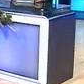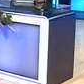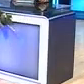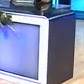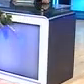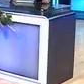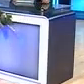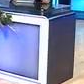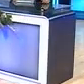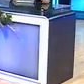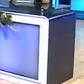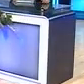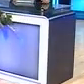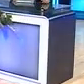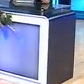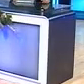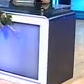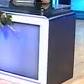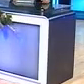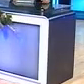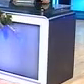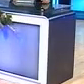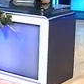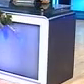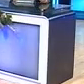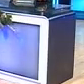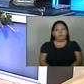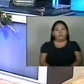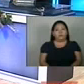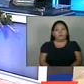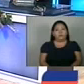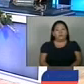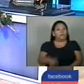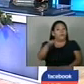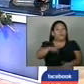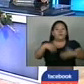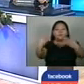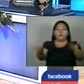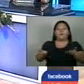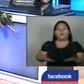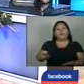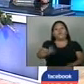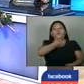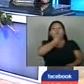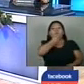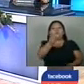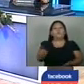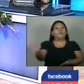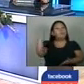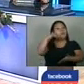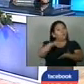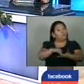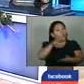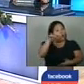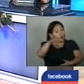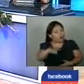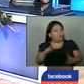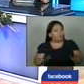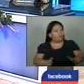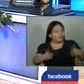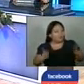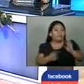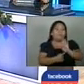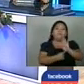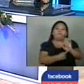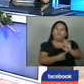Muy buenas noches, ¿qué tal? ¿Cómo están? Qué gusto que nos acompañen. Bienvenidos a una nueva emisión estelar de Noticiero Hechos. Esta noche les vamos a